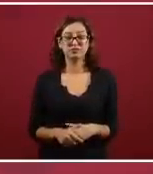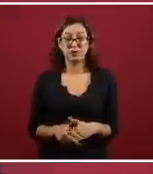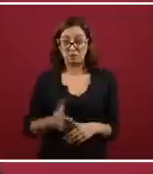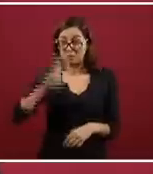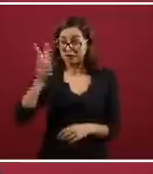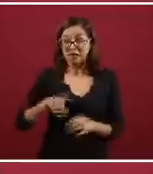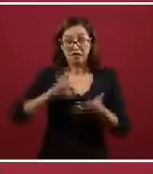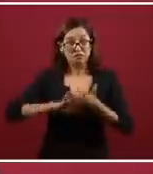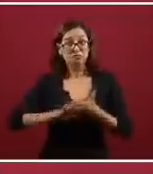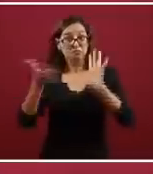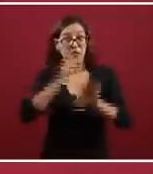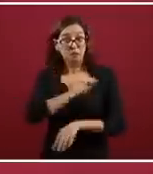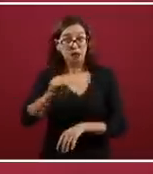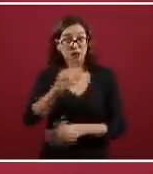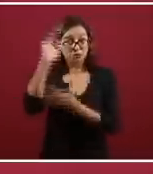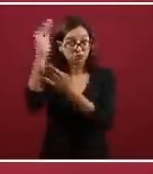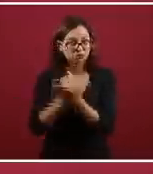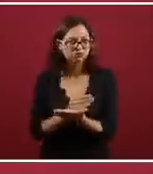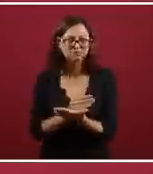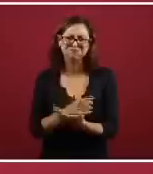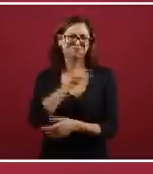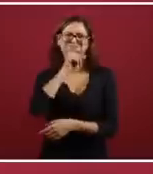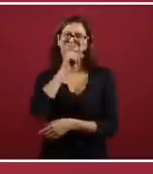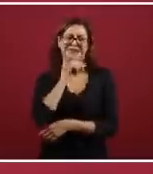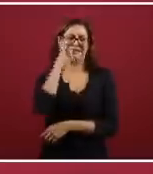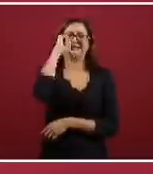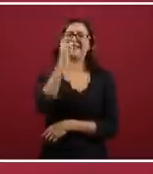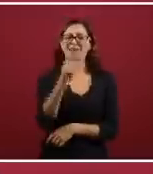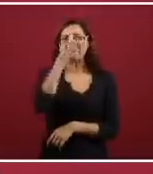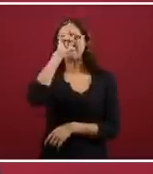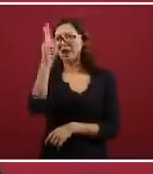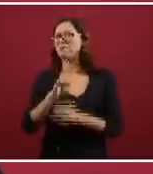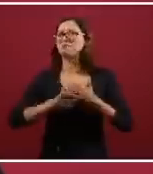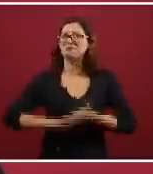incidencia delictiva, al contrario.